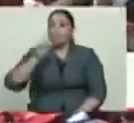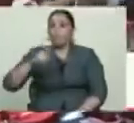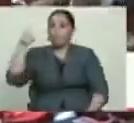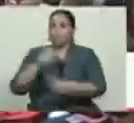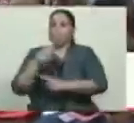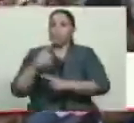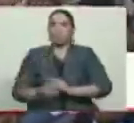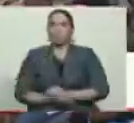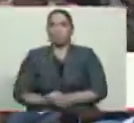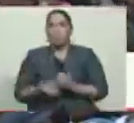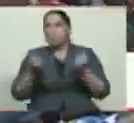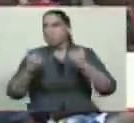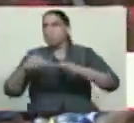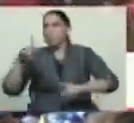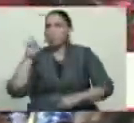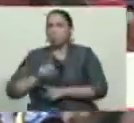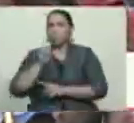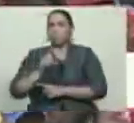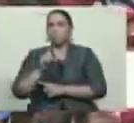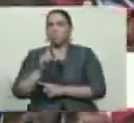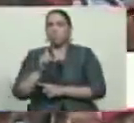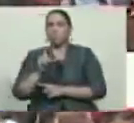muy innecesaria